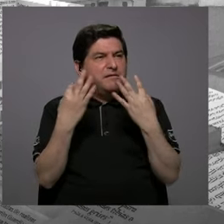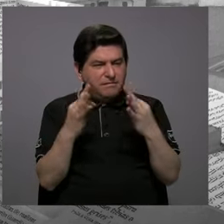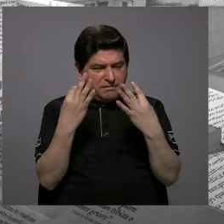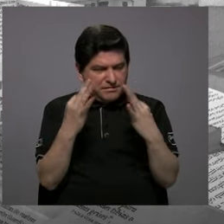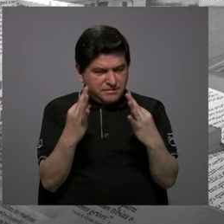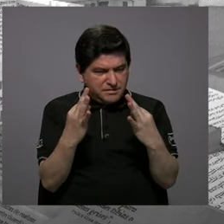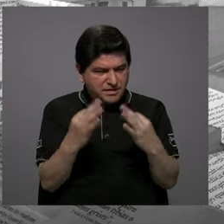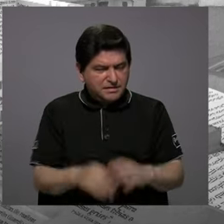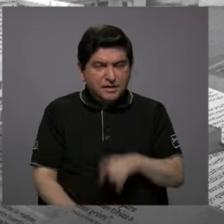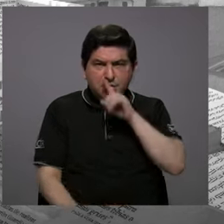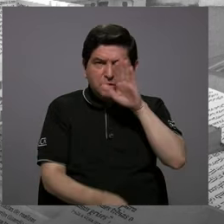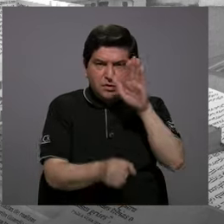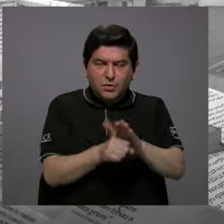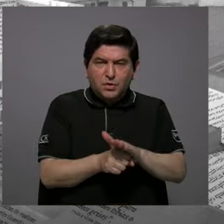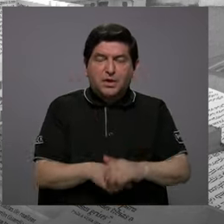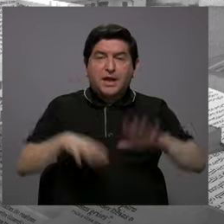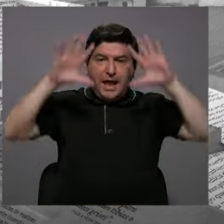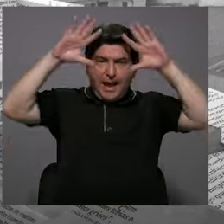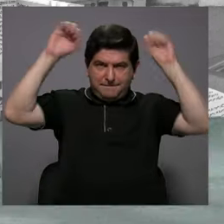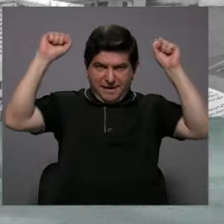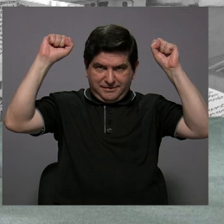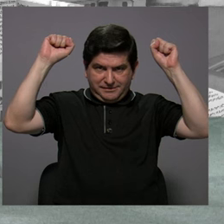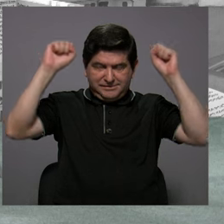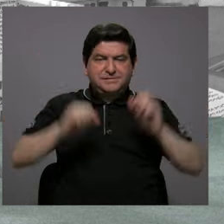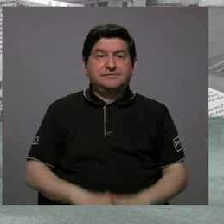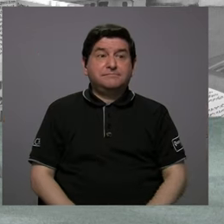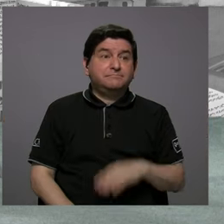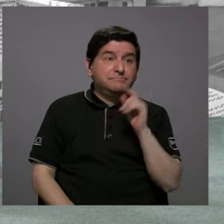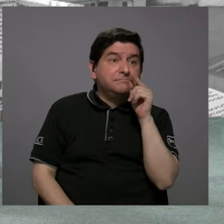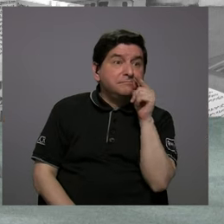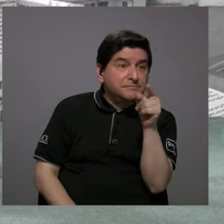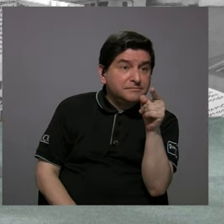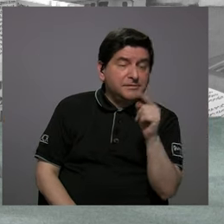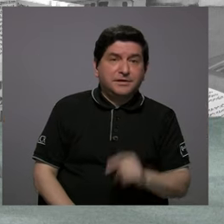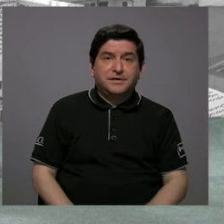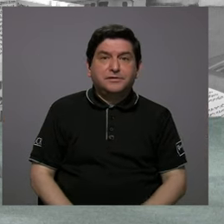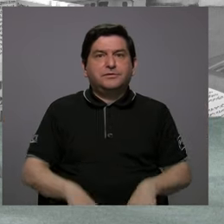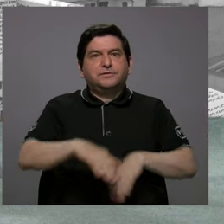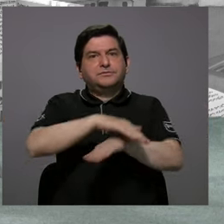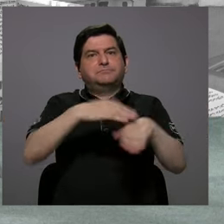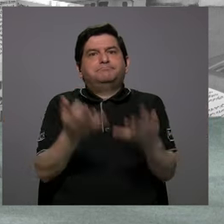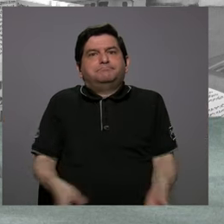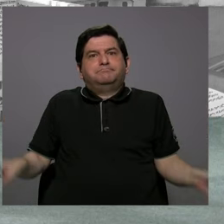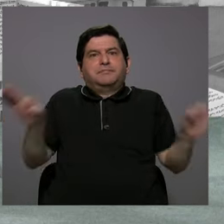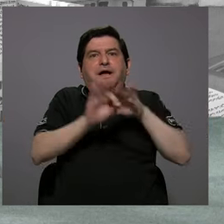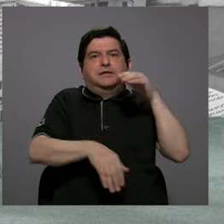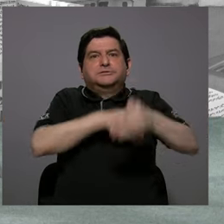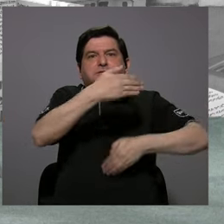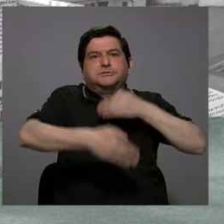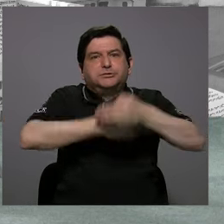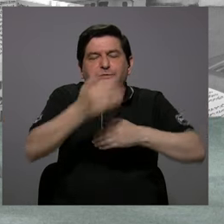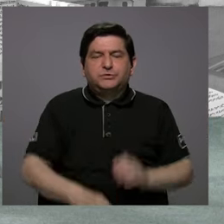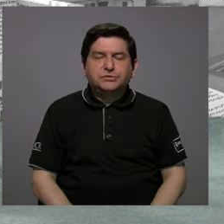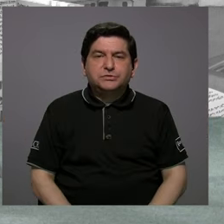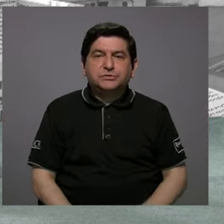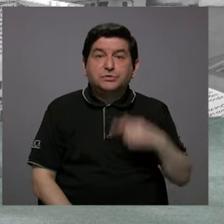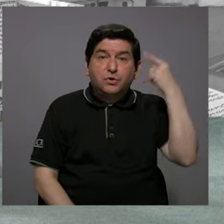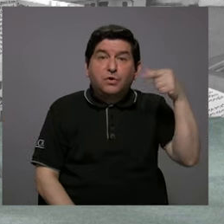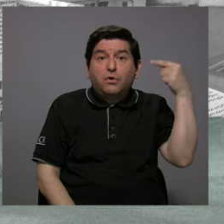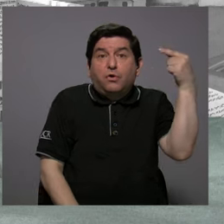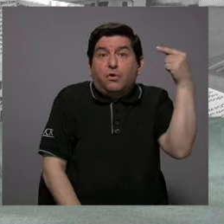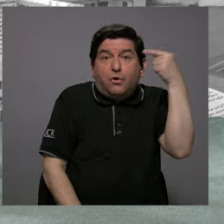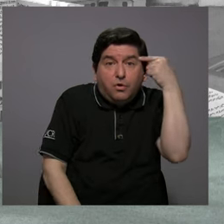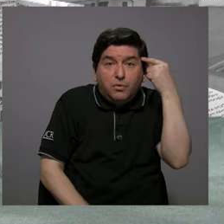de que también se comprometan las embajadas porque son fundamentales en este proceso o los gobiernos